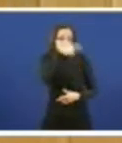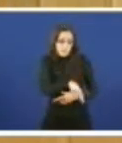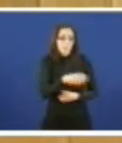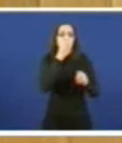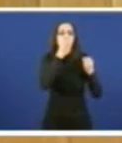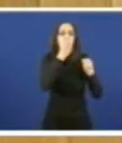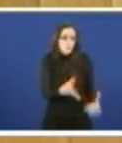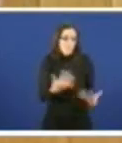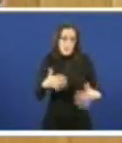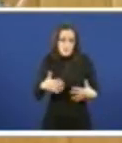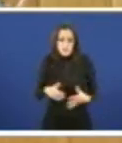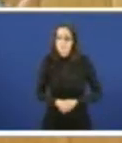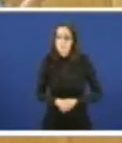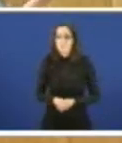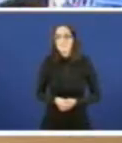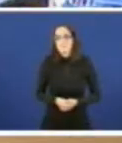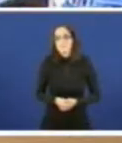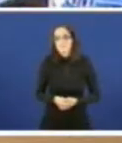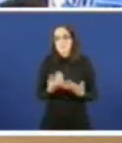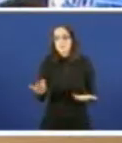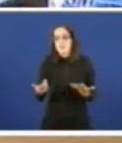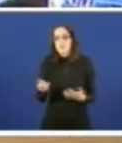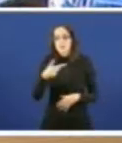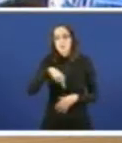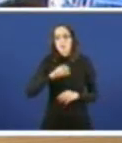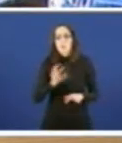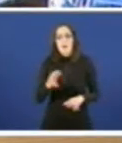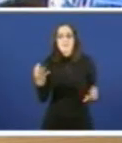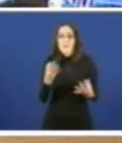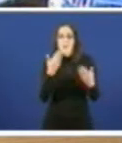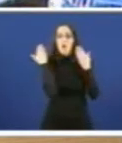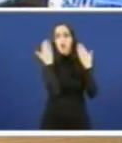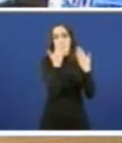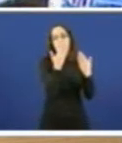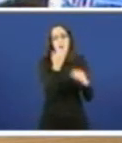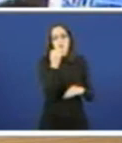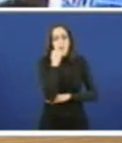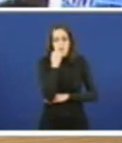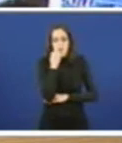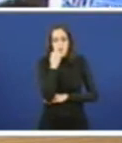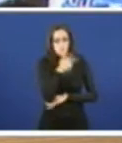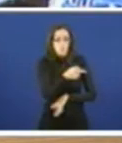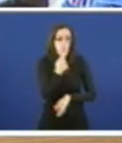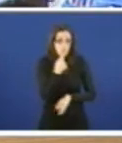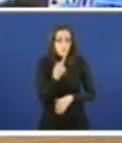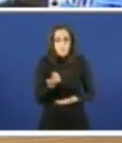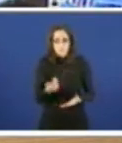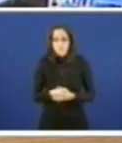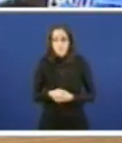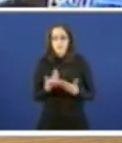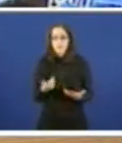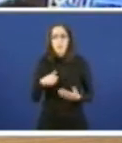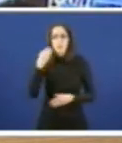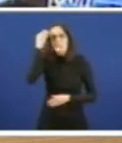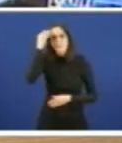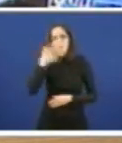traia a este Parlamento. Como non vamos a honrar a Rosalía, pregúntase vostede. Eu creo que non